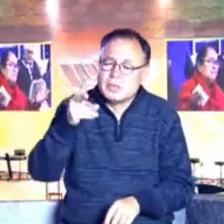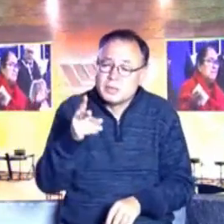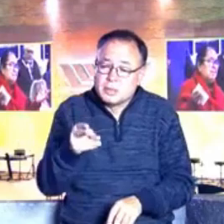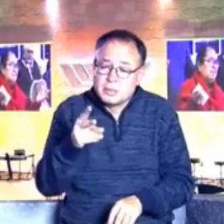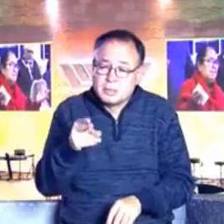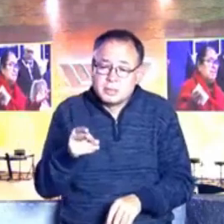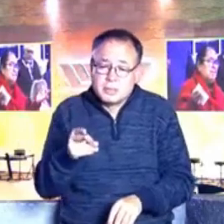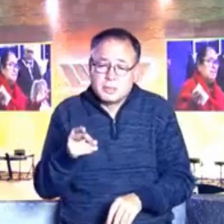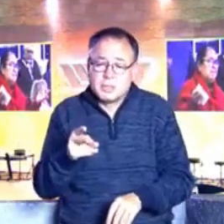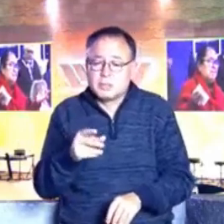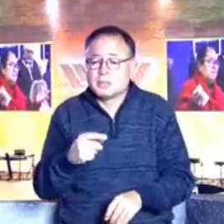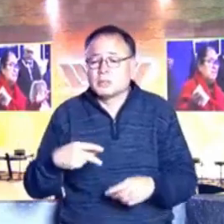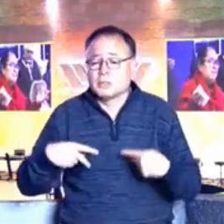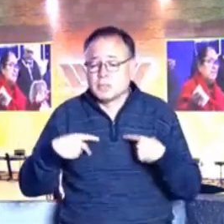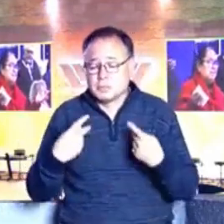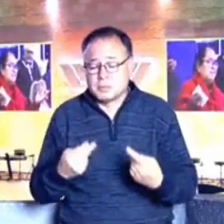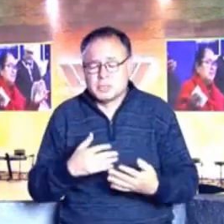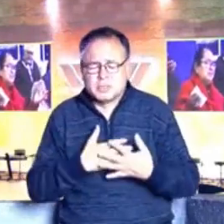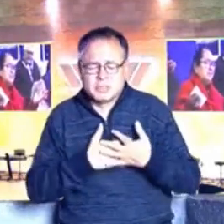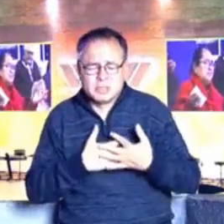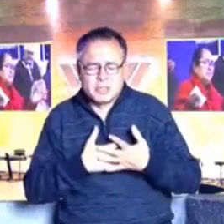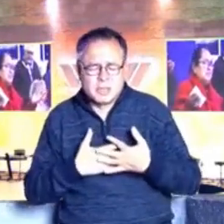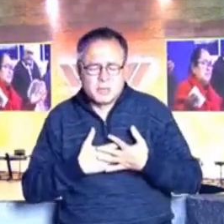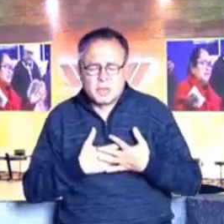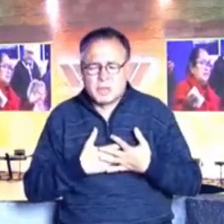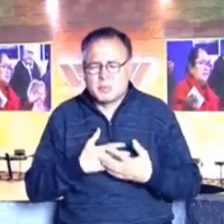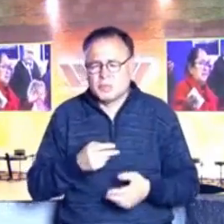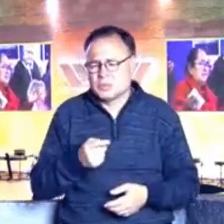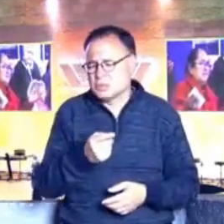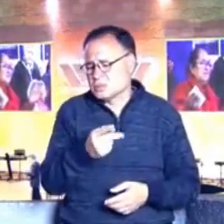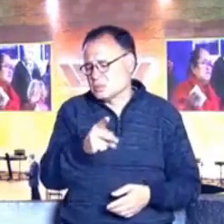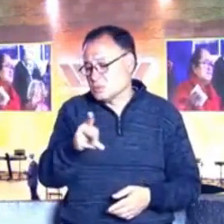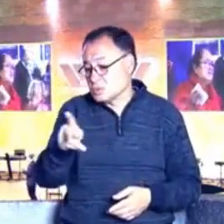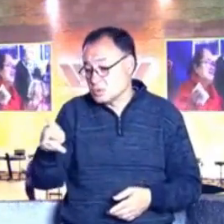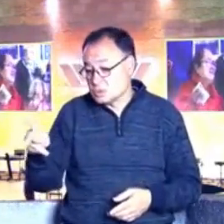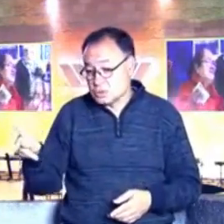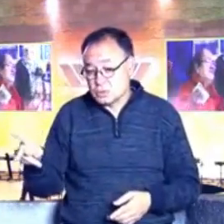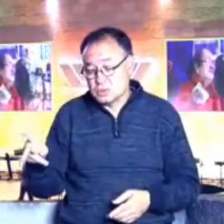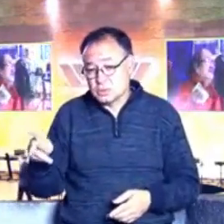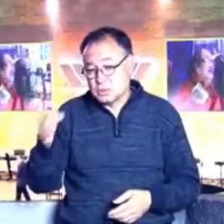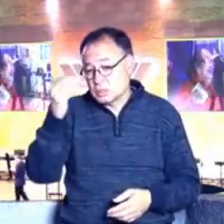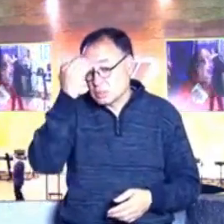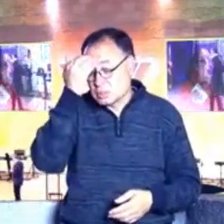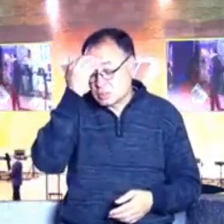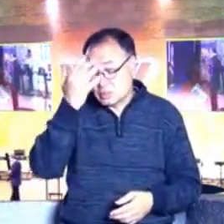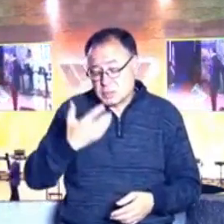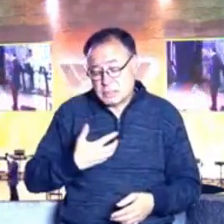que amamos pero también con aquellos que sabemos que tienen